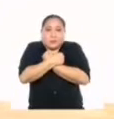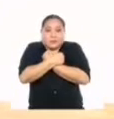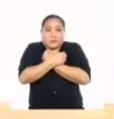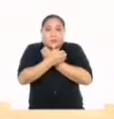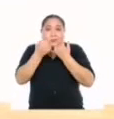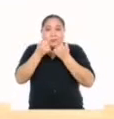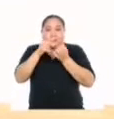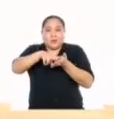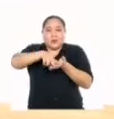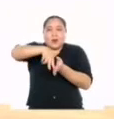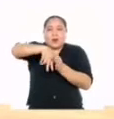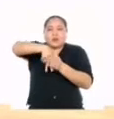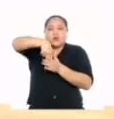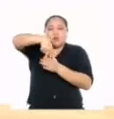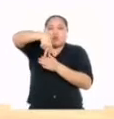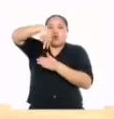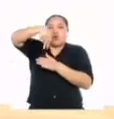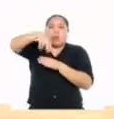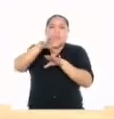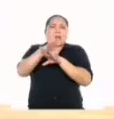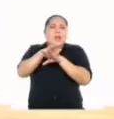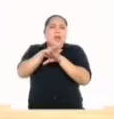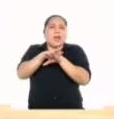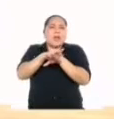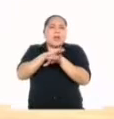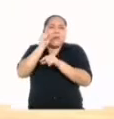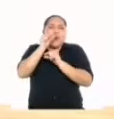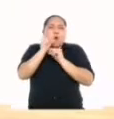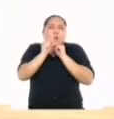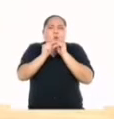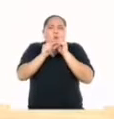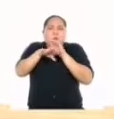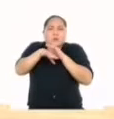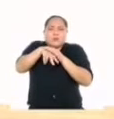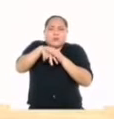y vamos a subir lentamente, vértebra por vértebra.